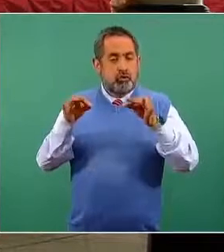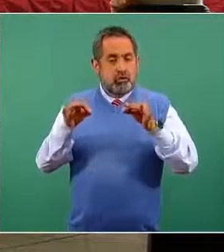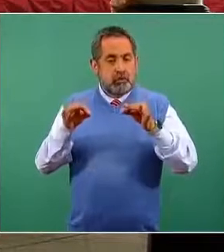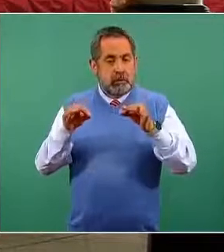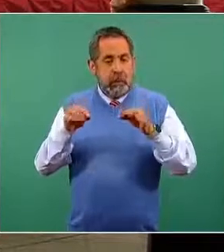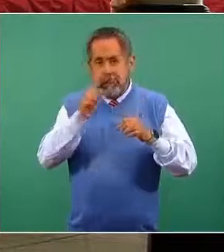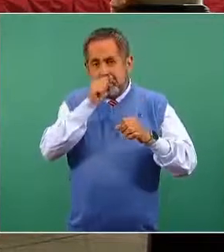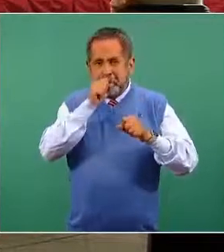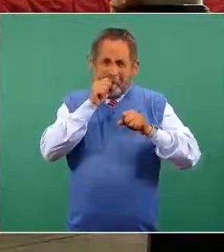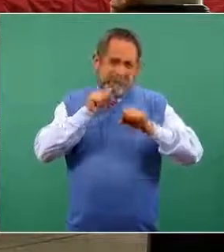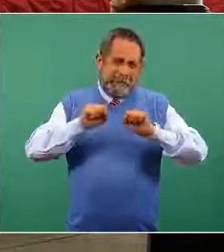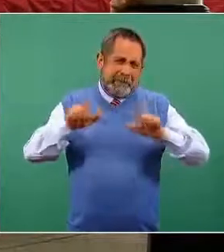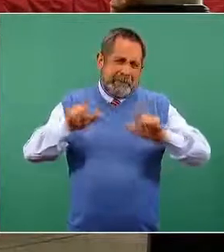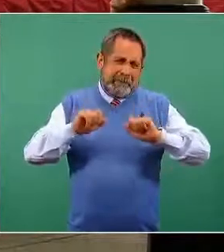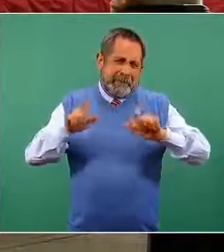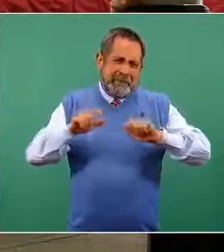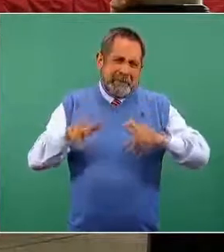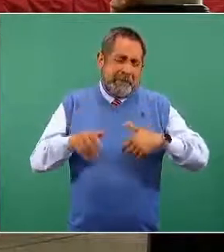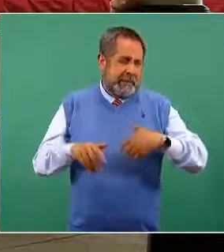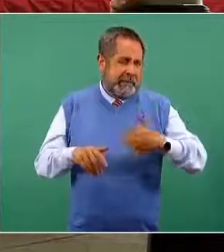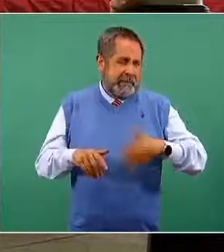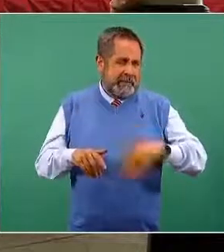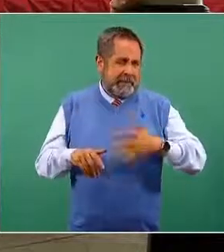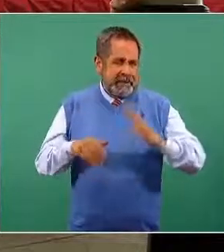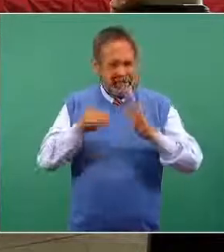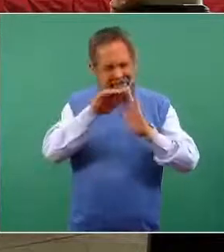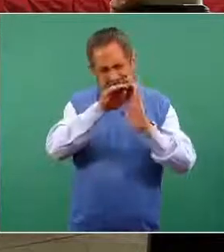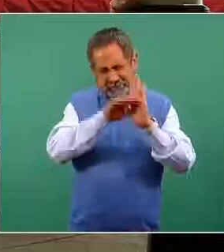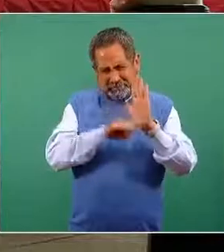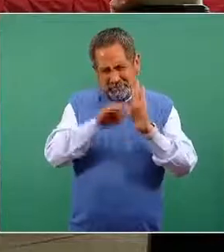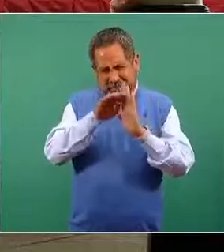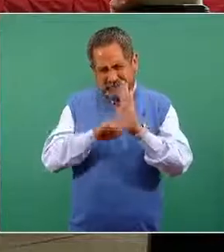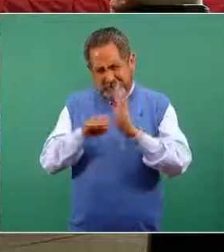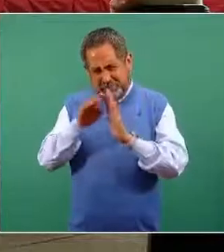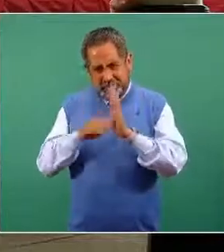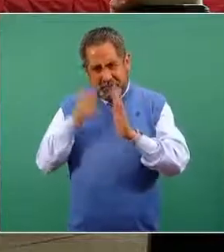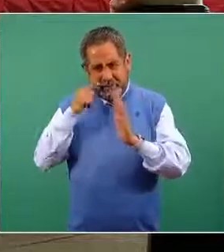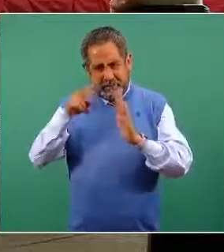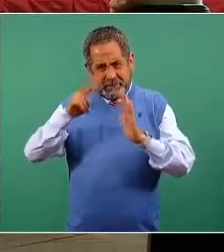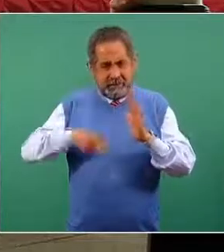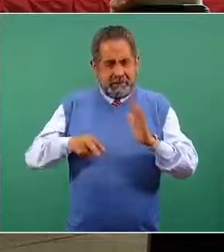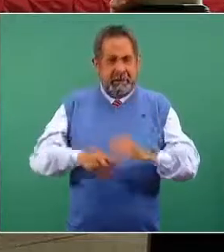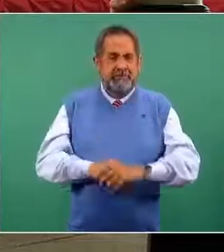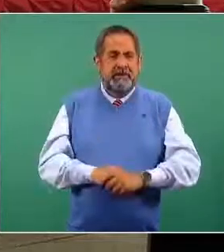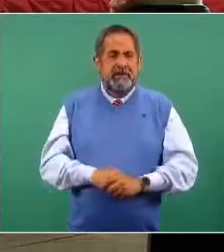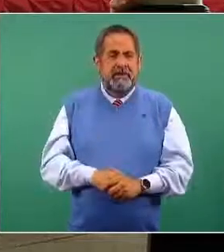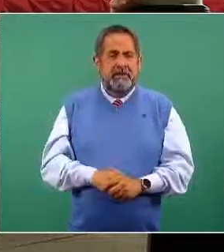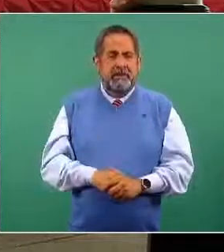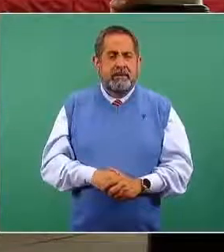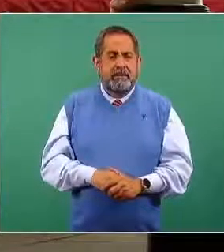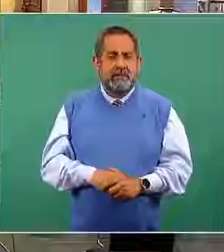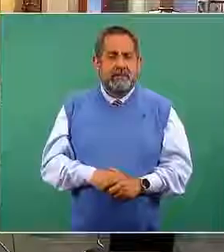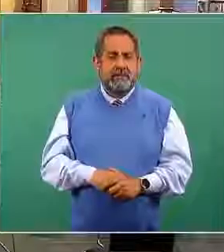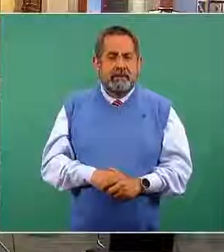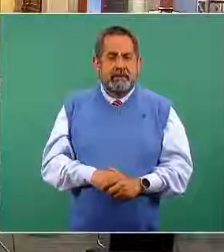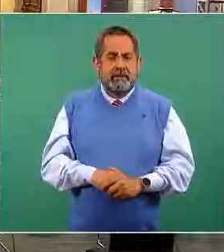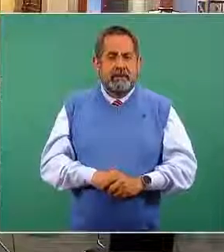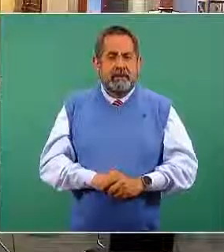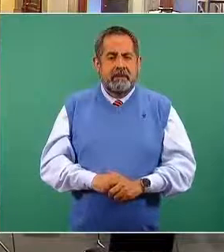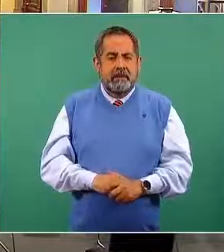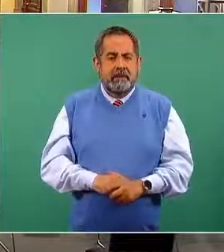los boletines. Esto es muchos de los materiales técnicos que tenemos. Vámonos para abajo, me voy a tener que parar a señalar el